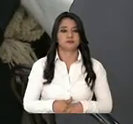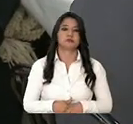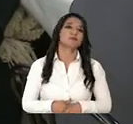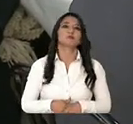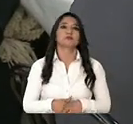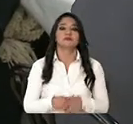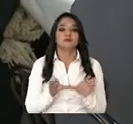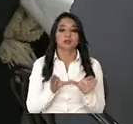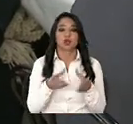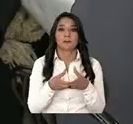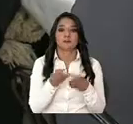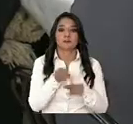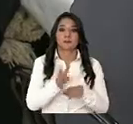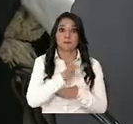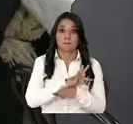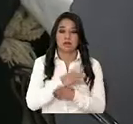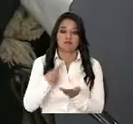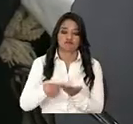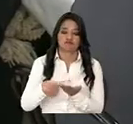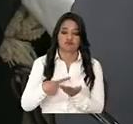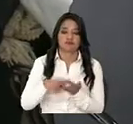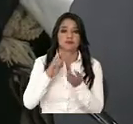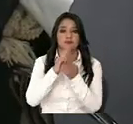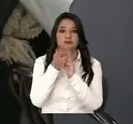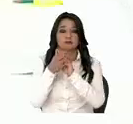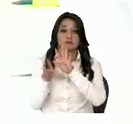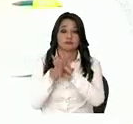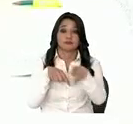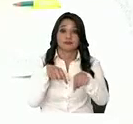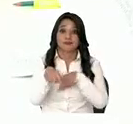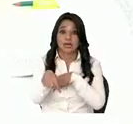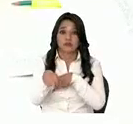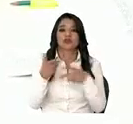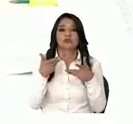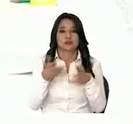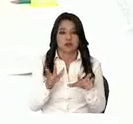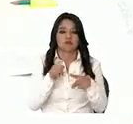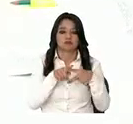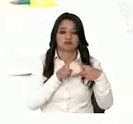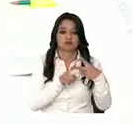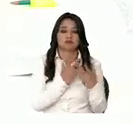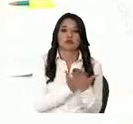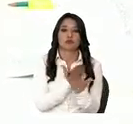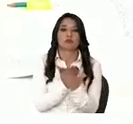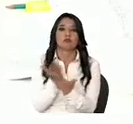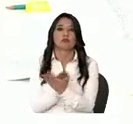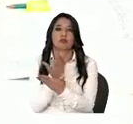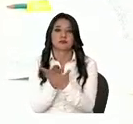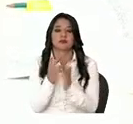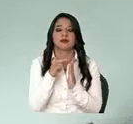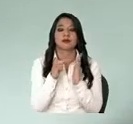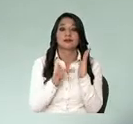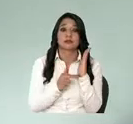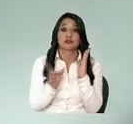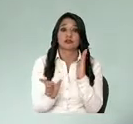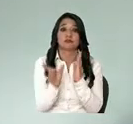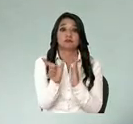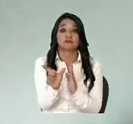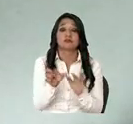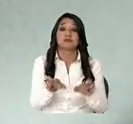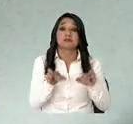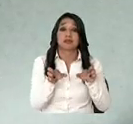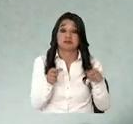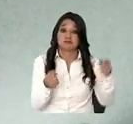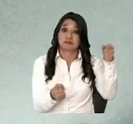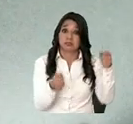La Comisión Legislativa que analiza las reformas a la Ley de Tránsito tiene sobre la mesa 2 propuestas sobre los requisitos para obtener la licencia tipo